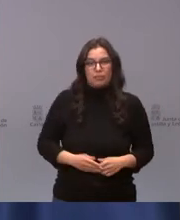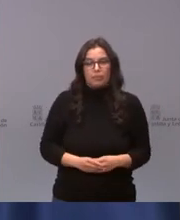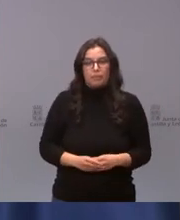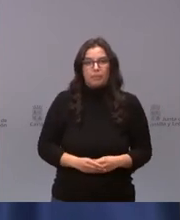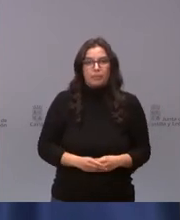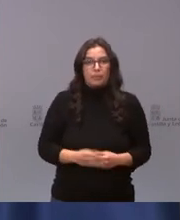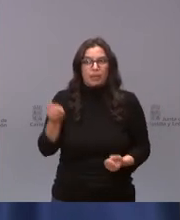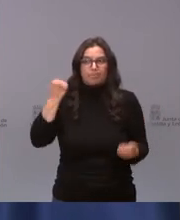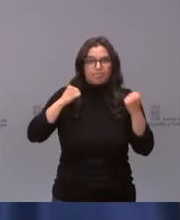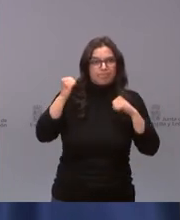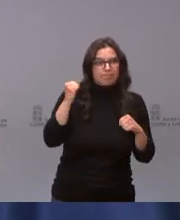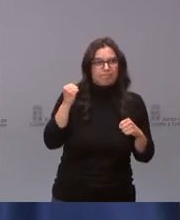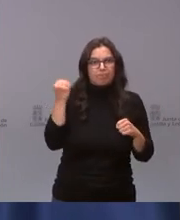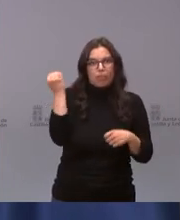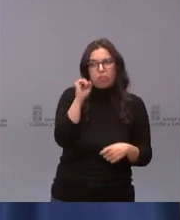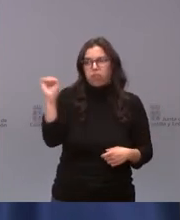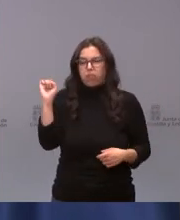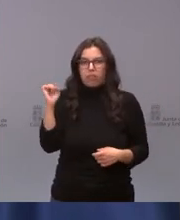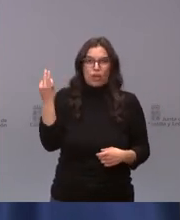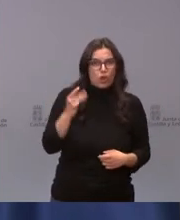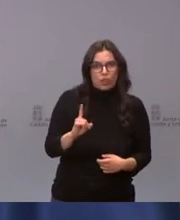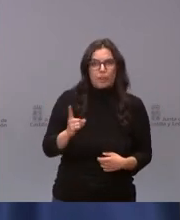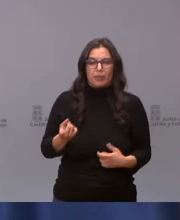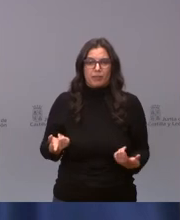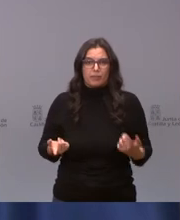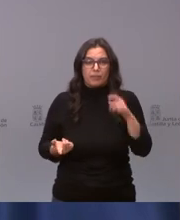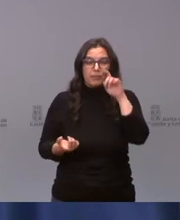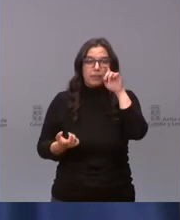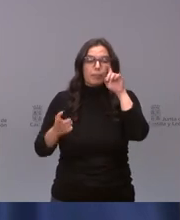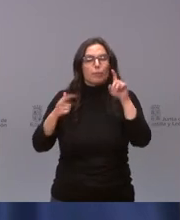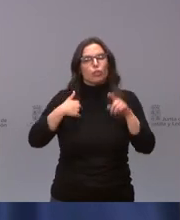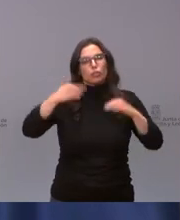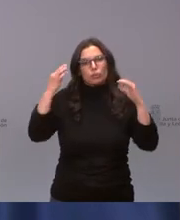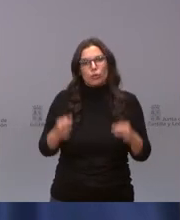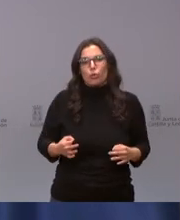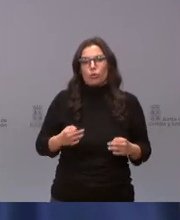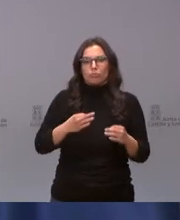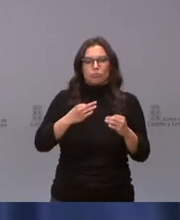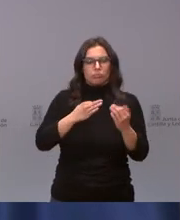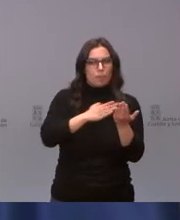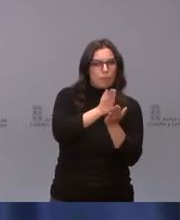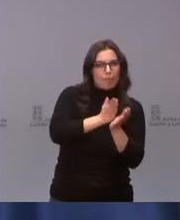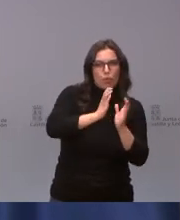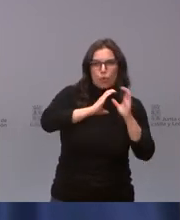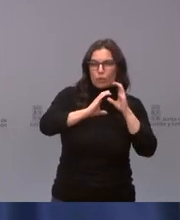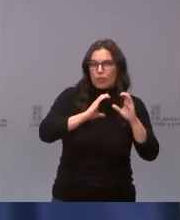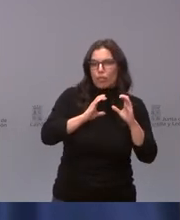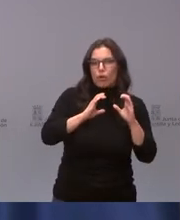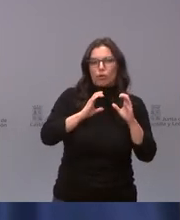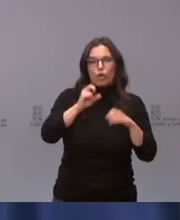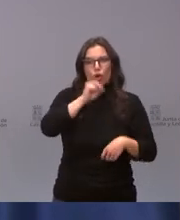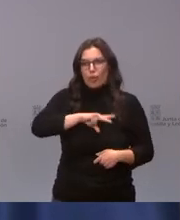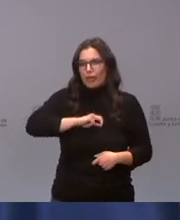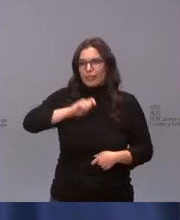y no hay que hacer cosas que no se deben de hacer, pero yo estoy seguro que tanto los medios como el concejal de